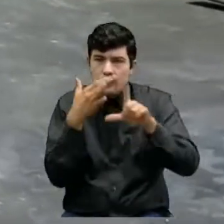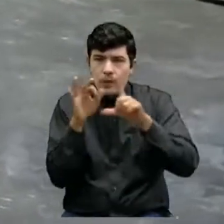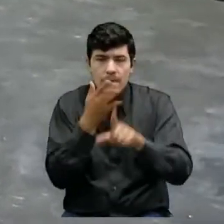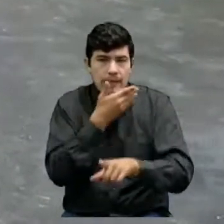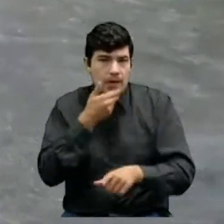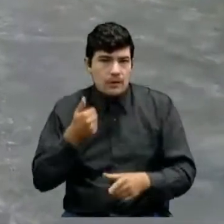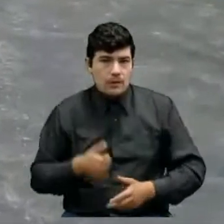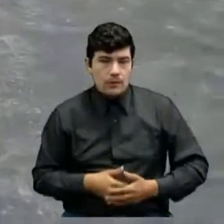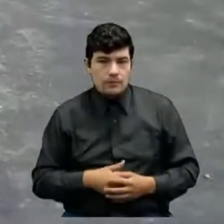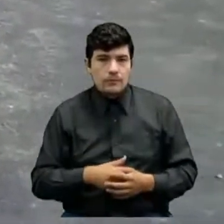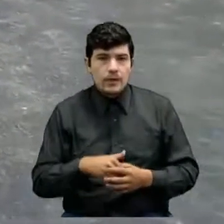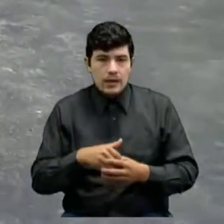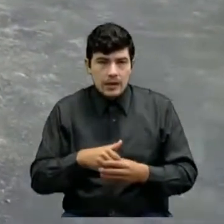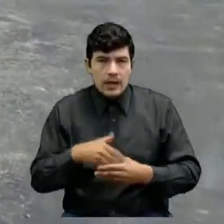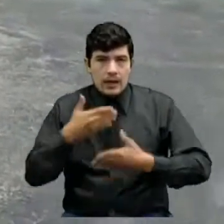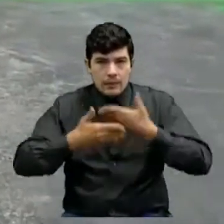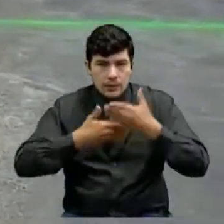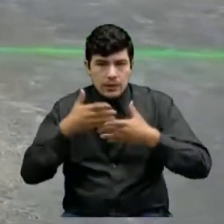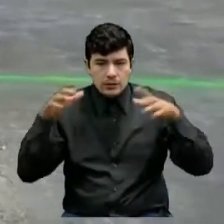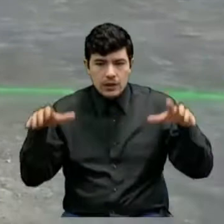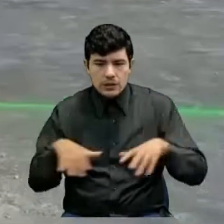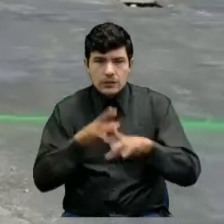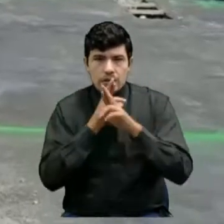virtual. Entonces,